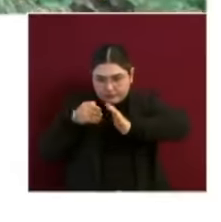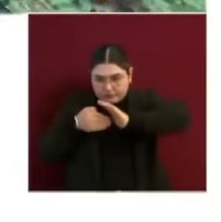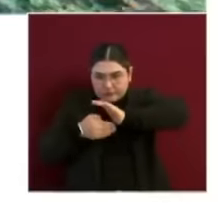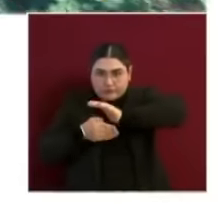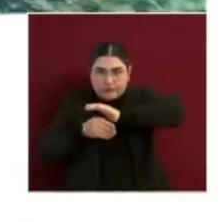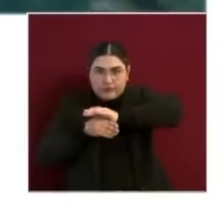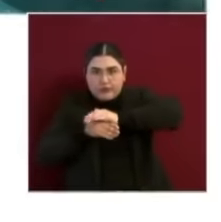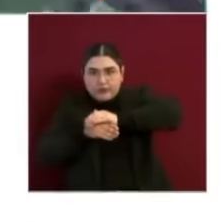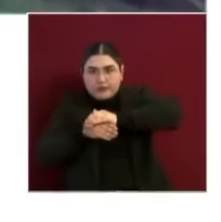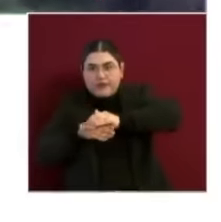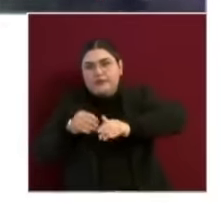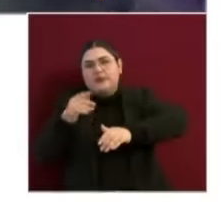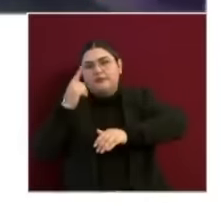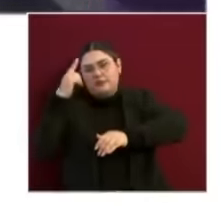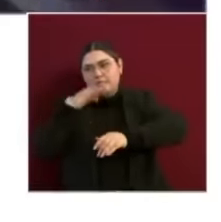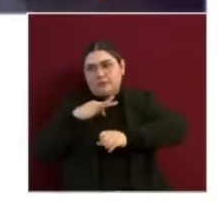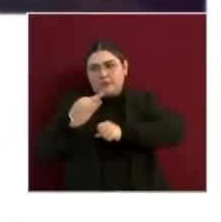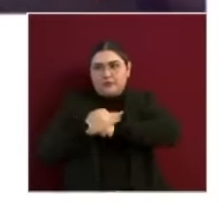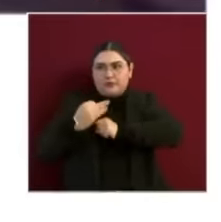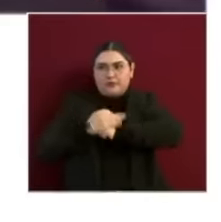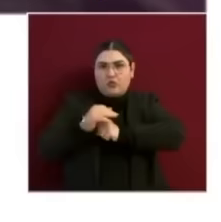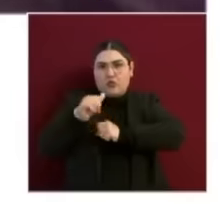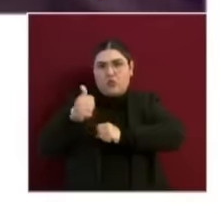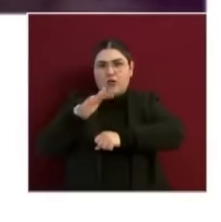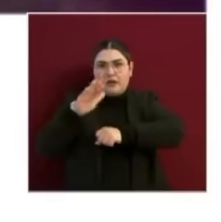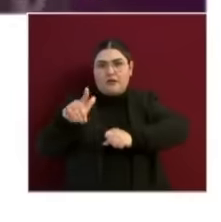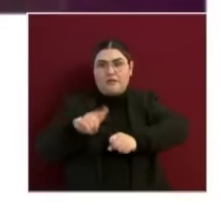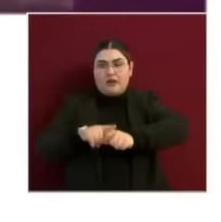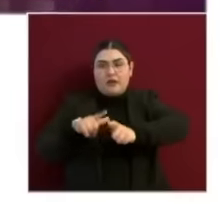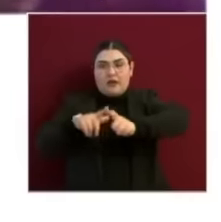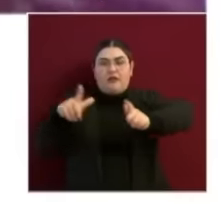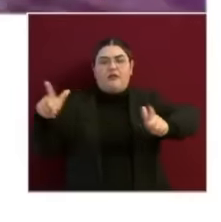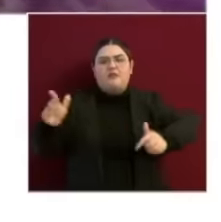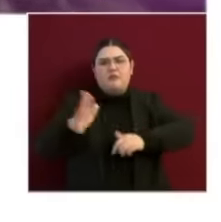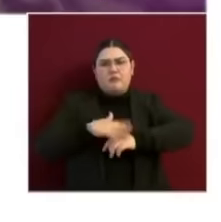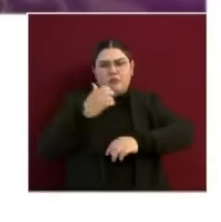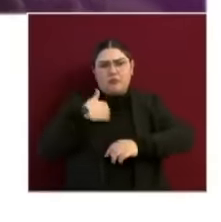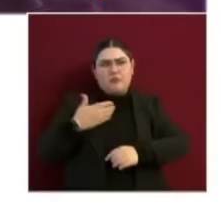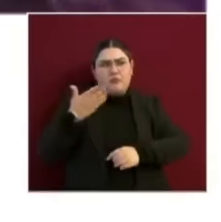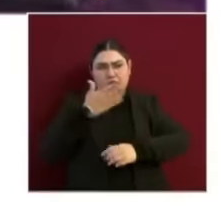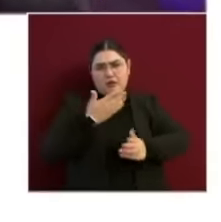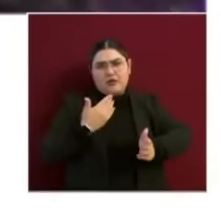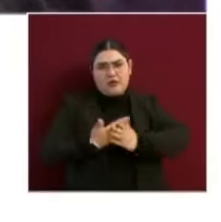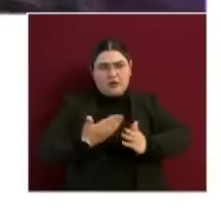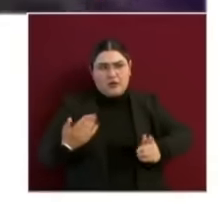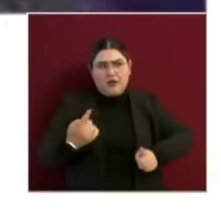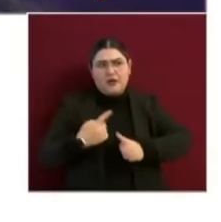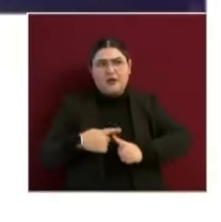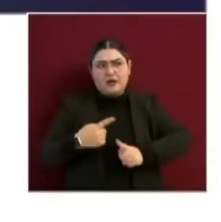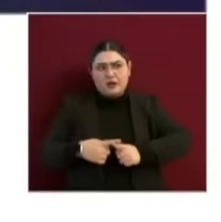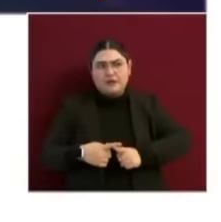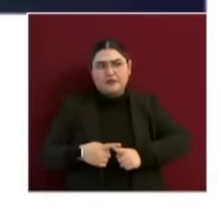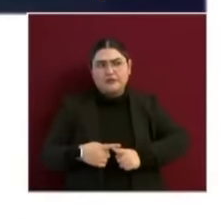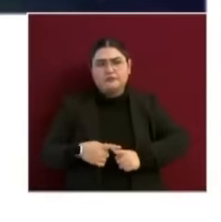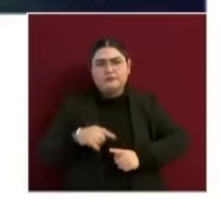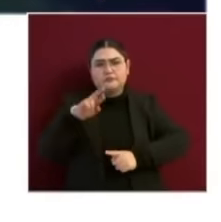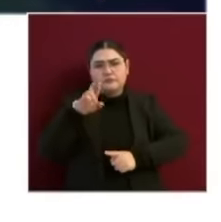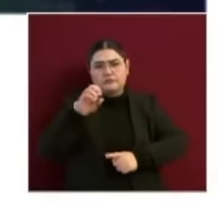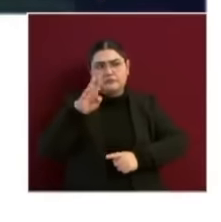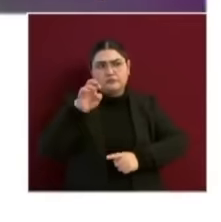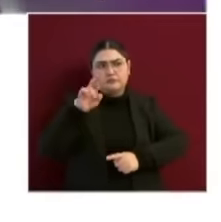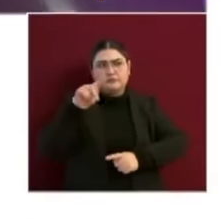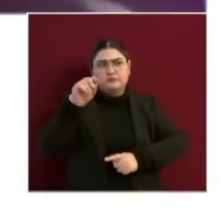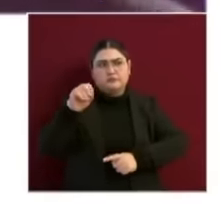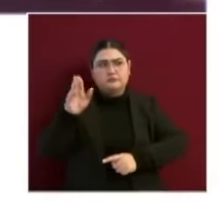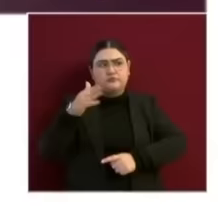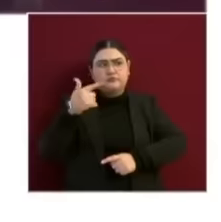los grandes animales. Así es que le voy a pedir aquí a Roberto